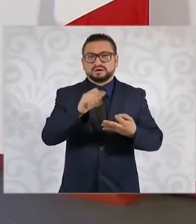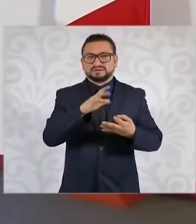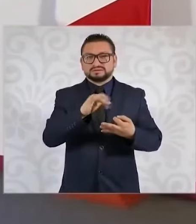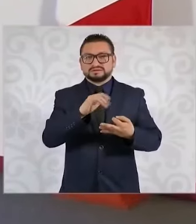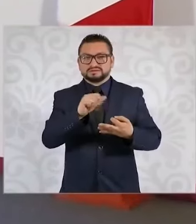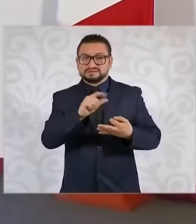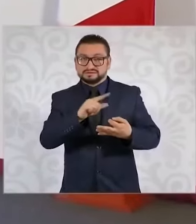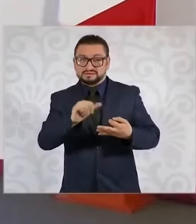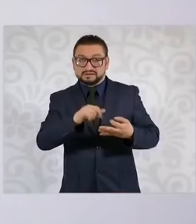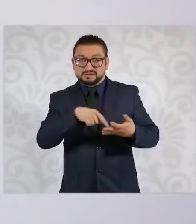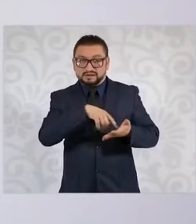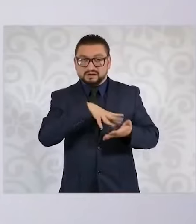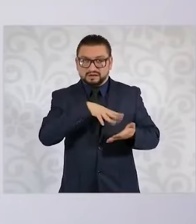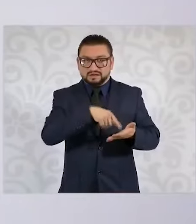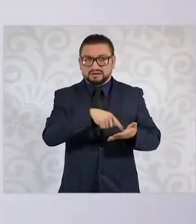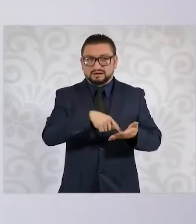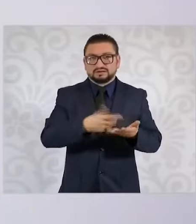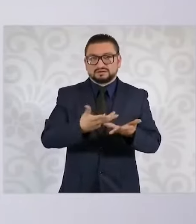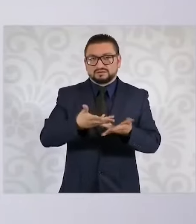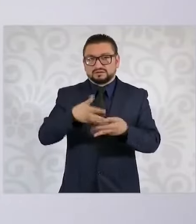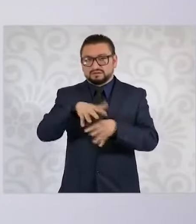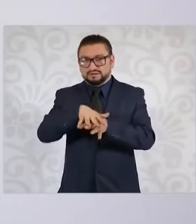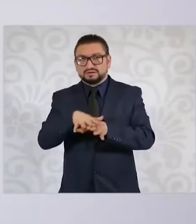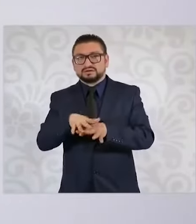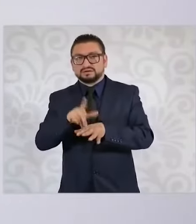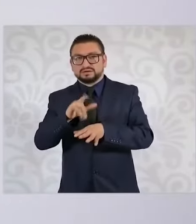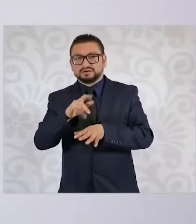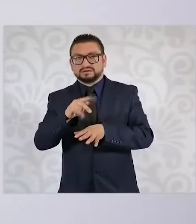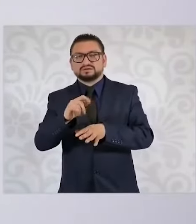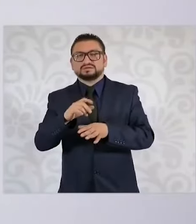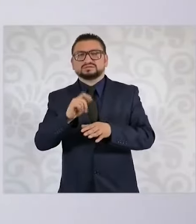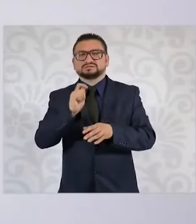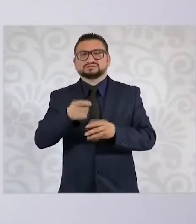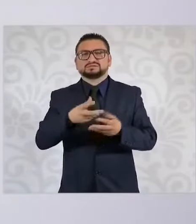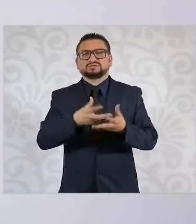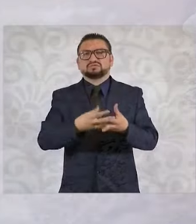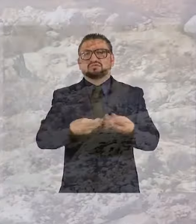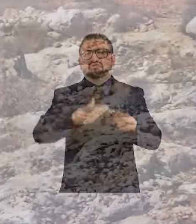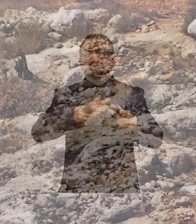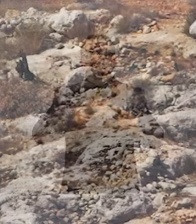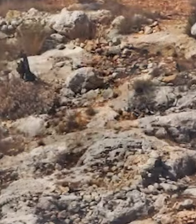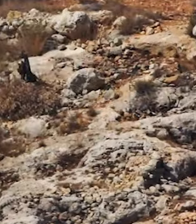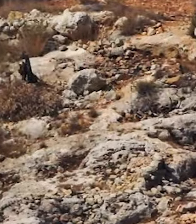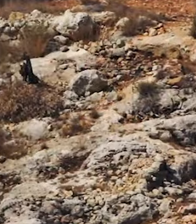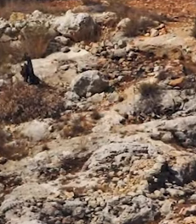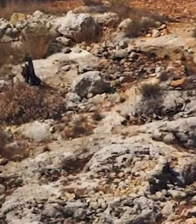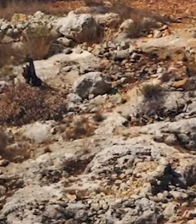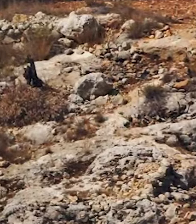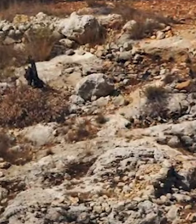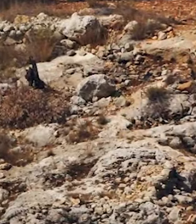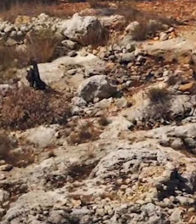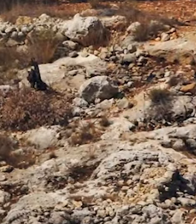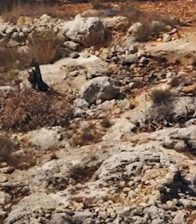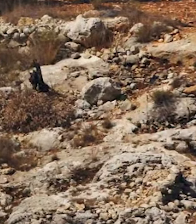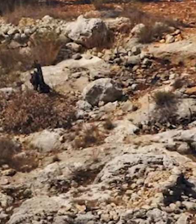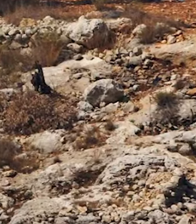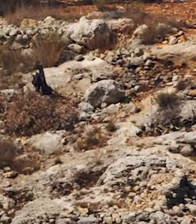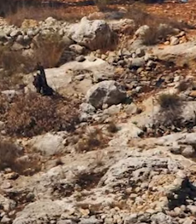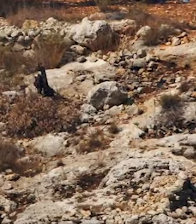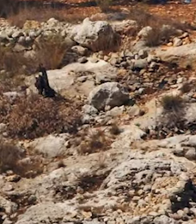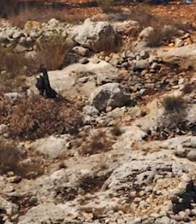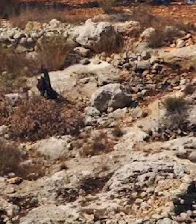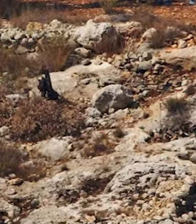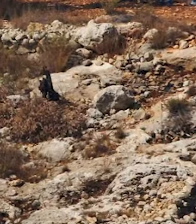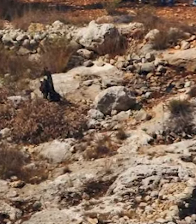La presidenta de México, Claudia Sheinbaum, abogó este viernes por el reconocimiento mutuo de dos estados, el de Palestina y el de Israel, para